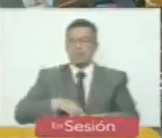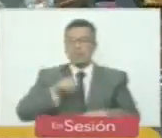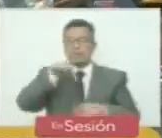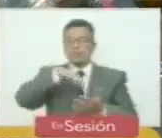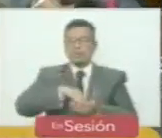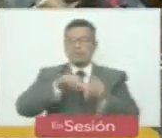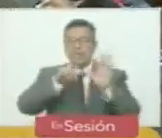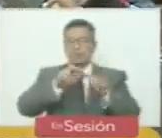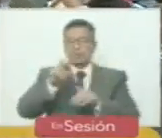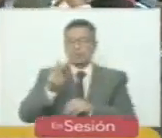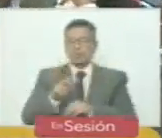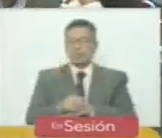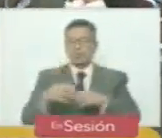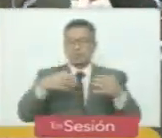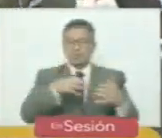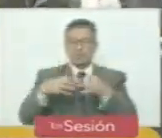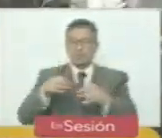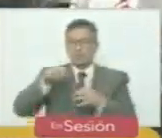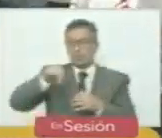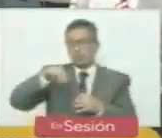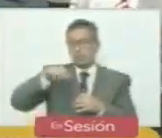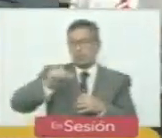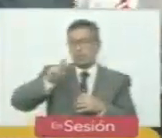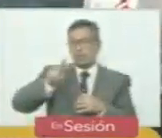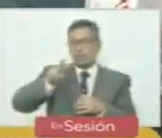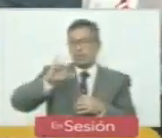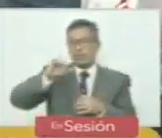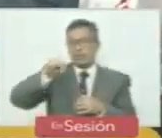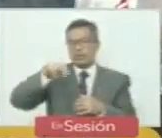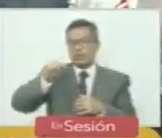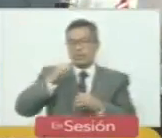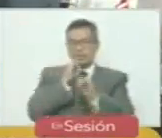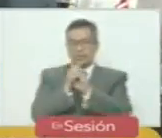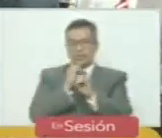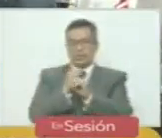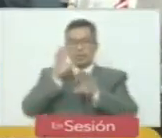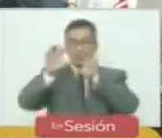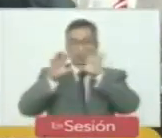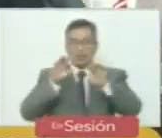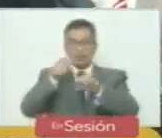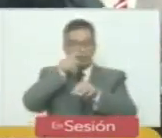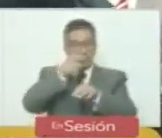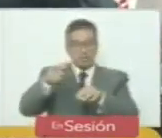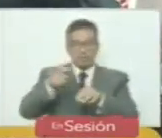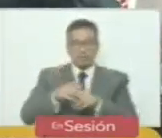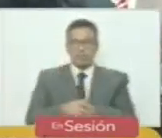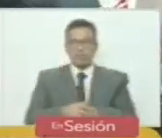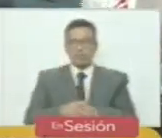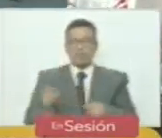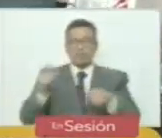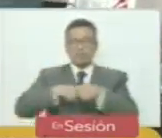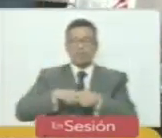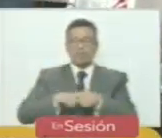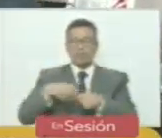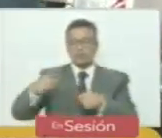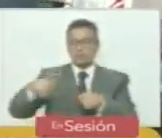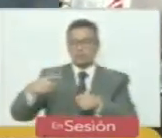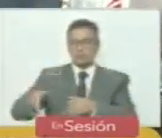1982, la guerra de las Malvinas, busquen en internet, países beligerantes. De un